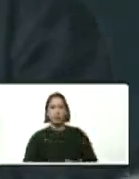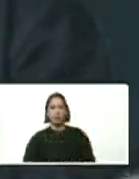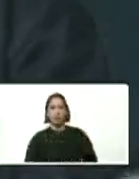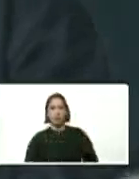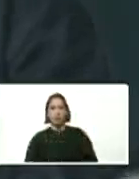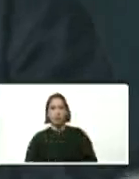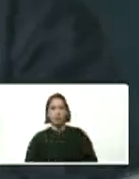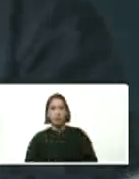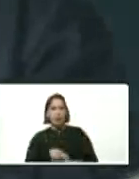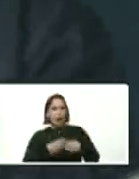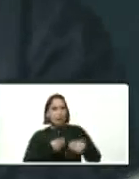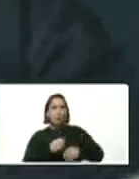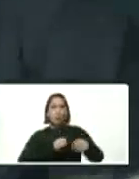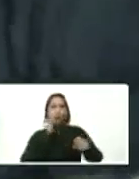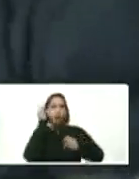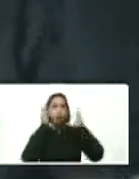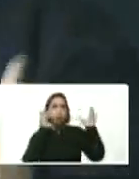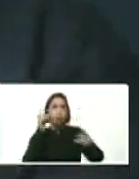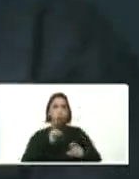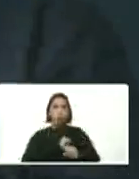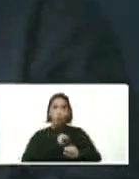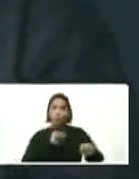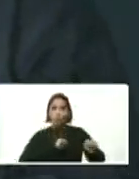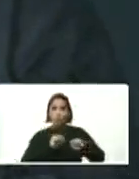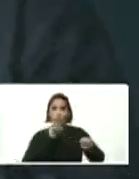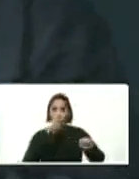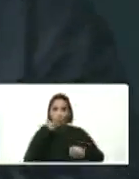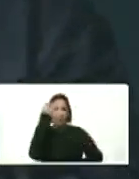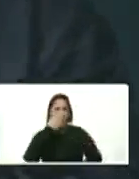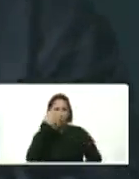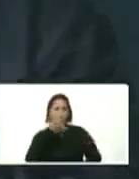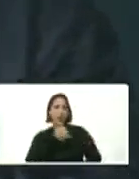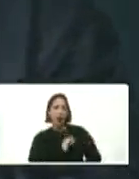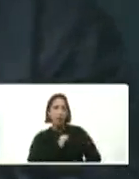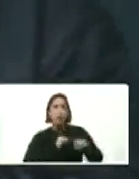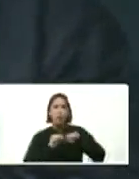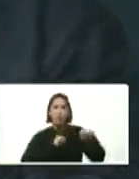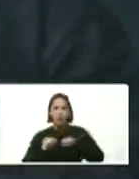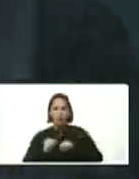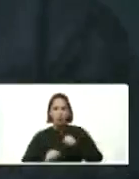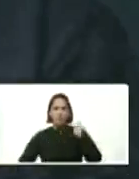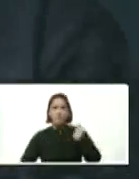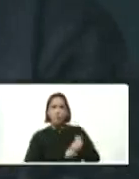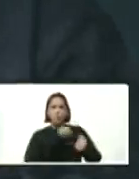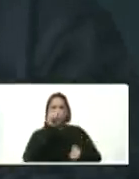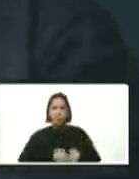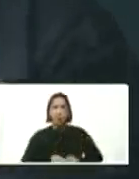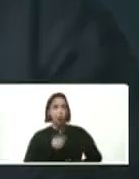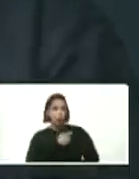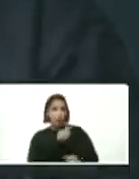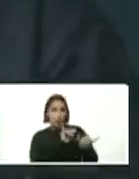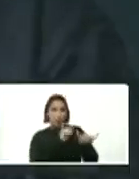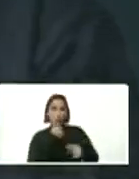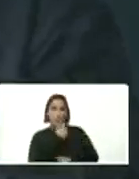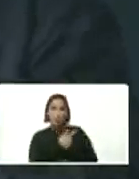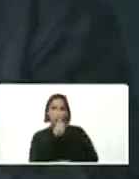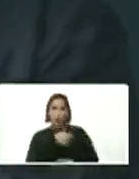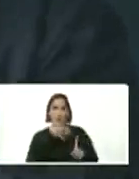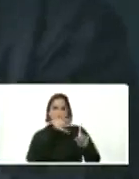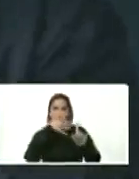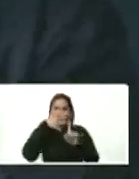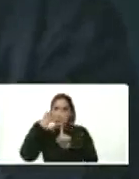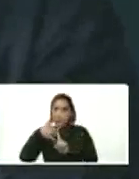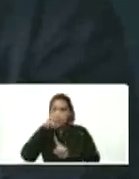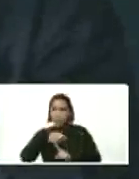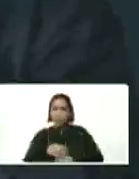están generándose los movimientos de Free Alex Saad. En Europa hay un movimiento de solidaridad. Usted lo había planteado en una orientación.